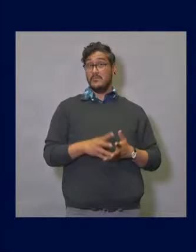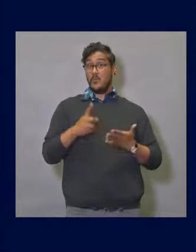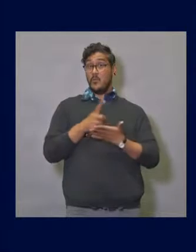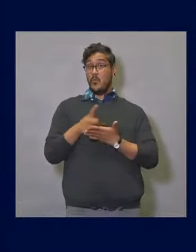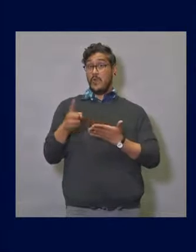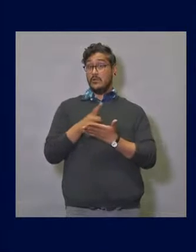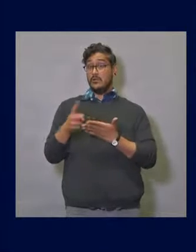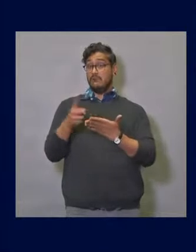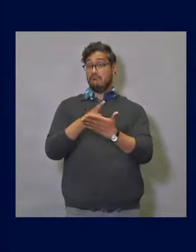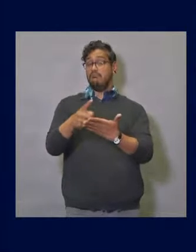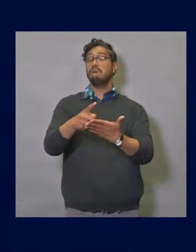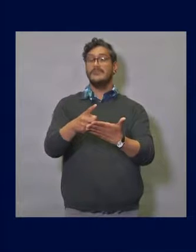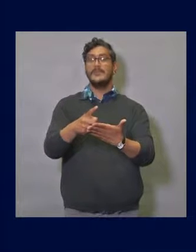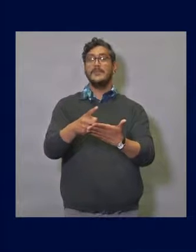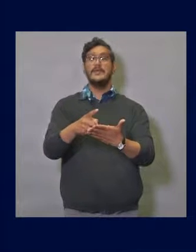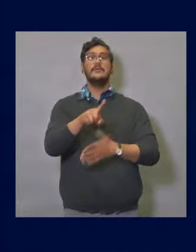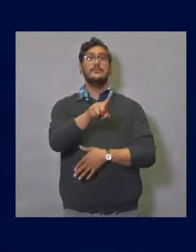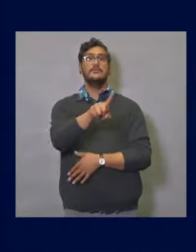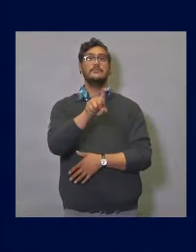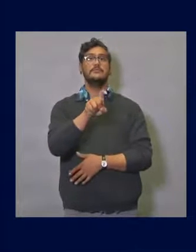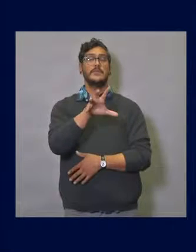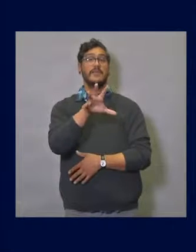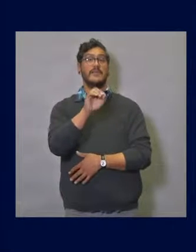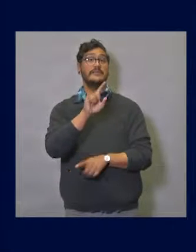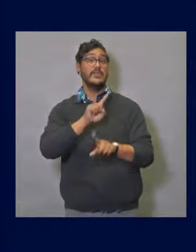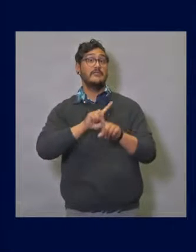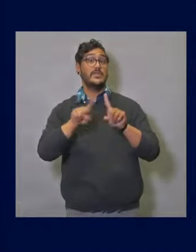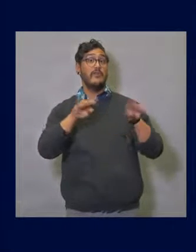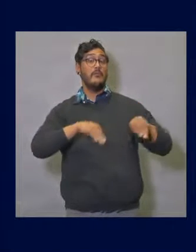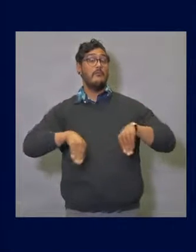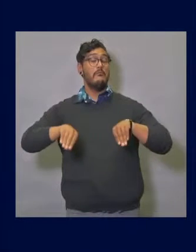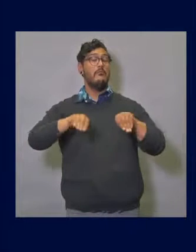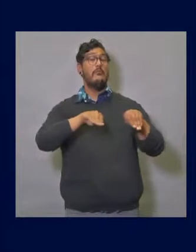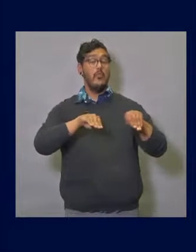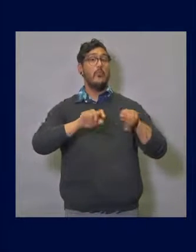se programarán 150 centros de vacunación móviles